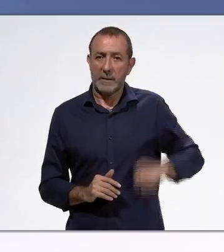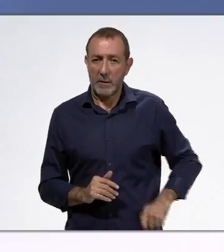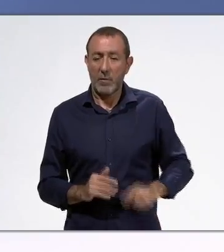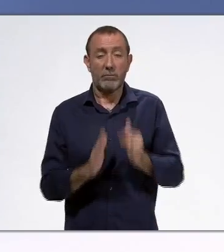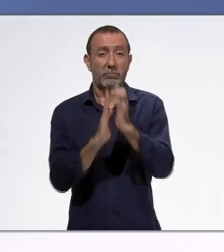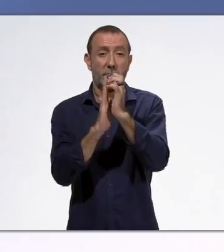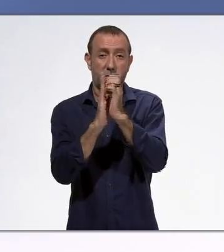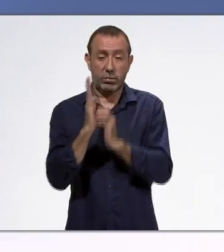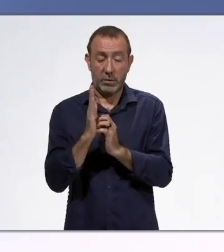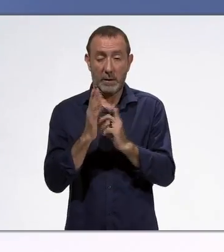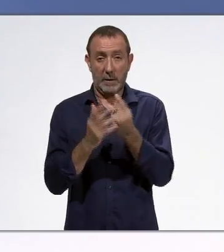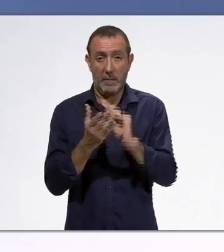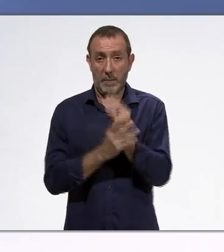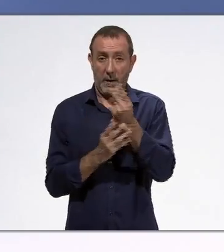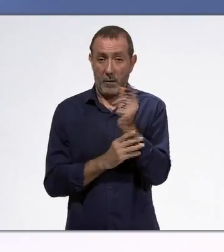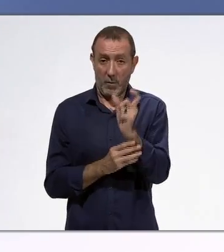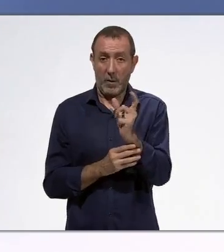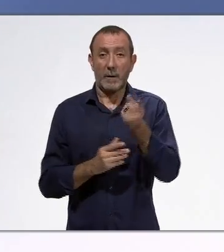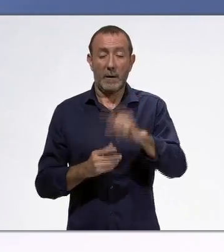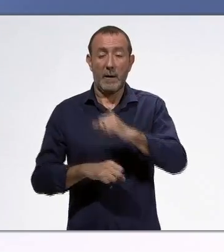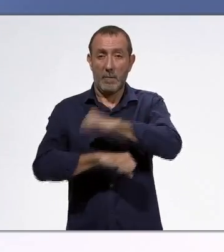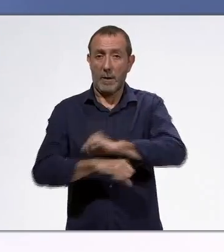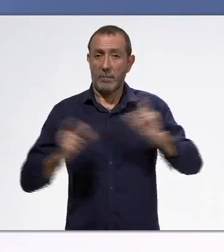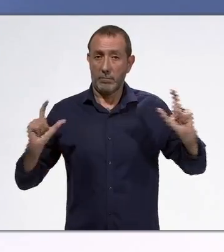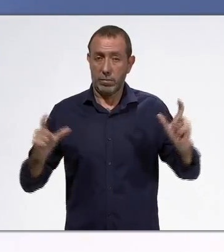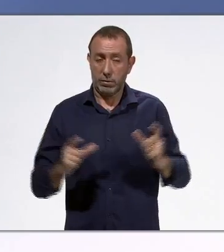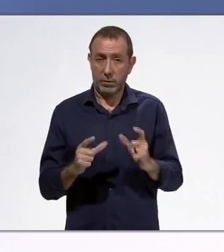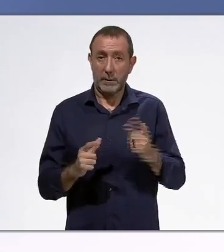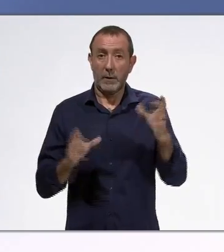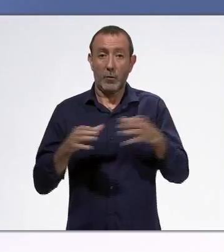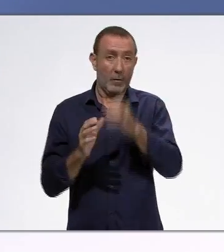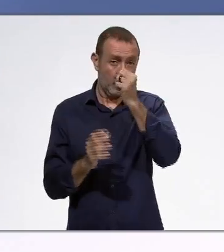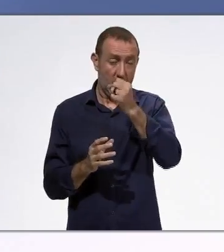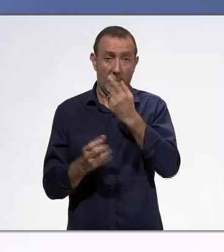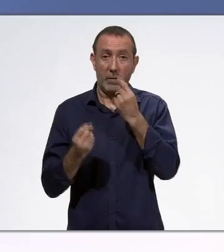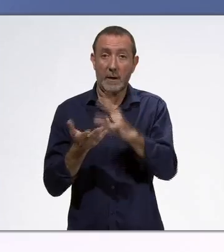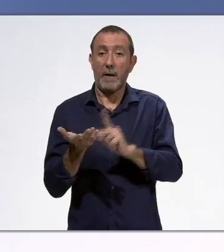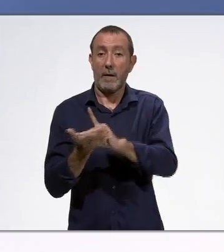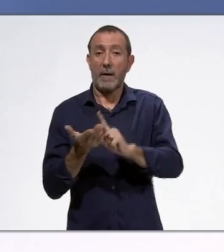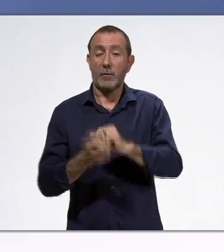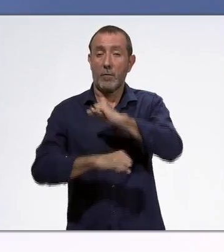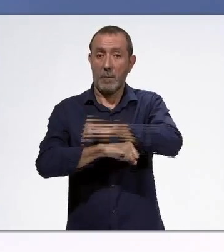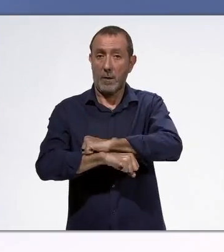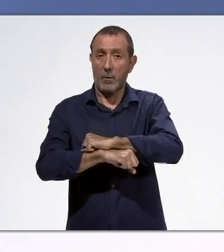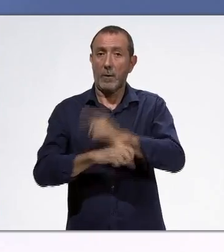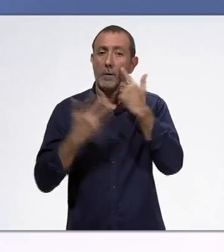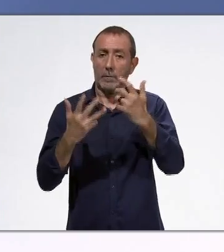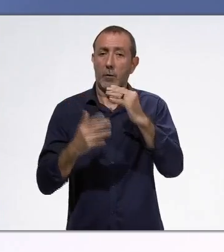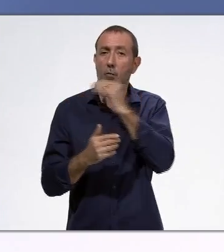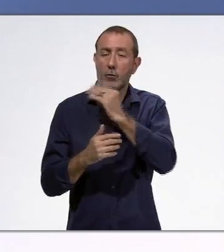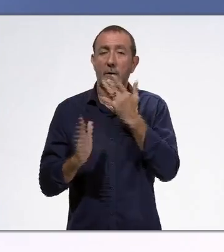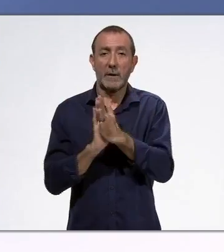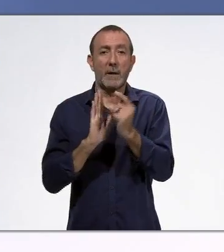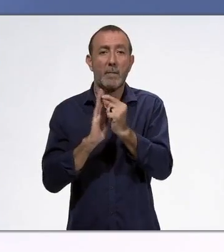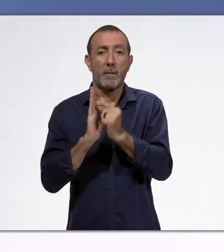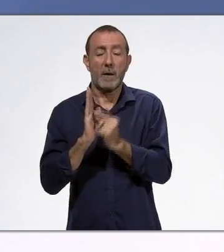reduciendo la inflación y bajando a dicho el paro los socialistas defienden que los datos de desempleo de octubre ponen de manifiesto que